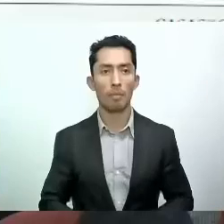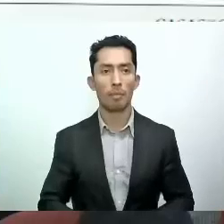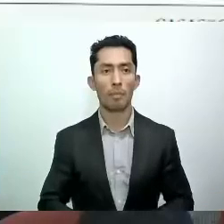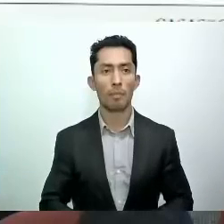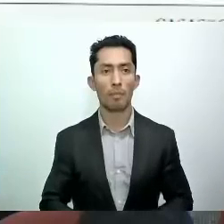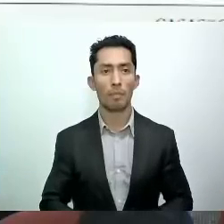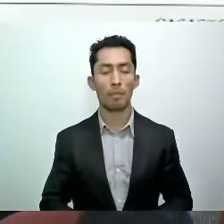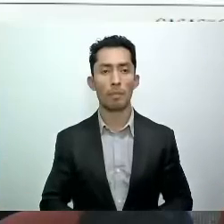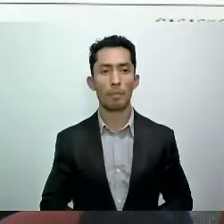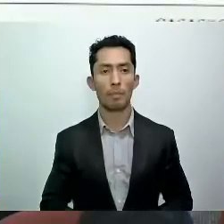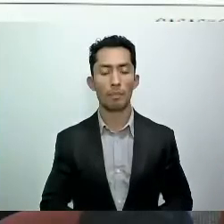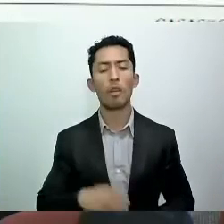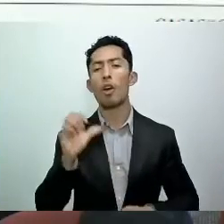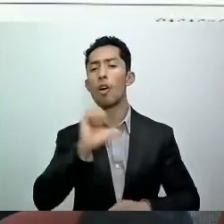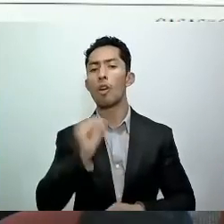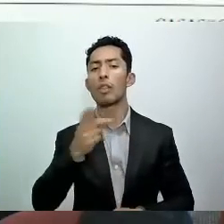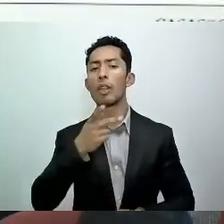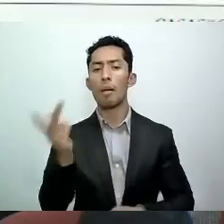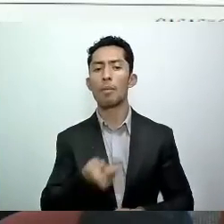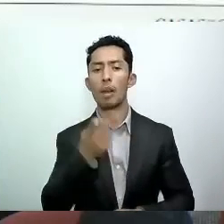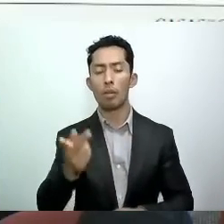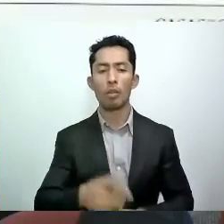Otra pregunta es,